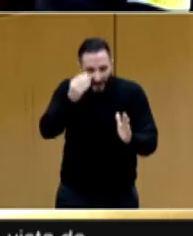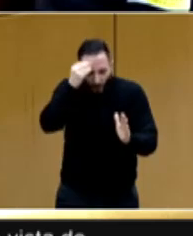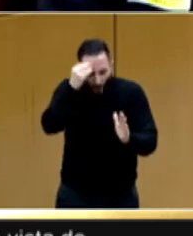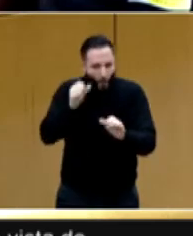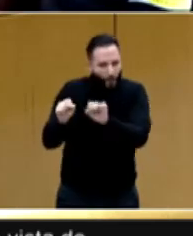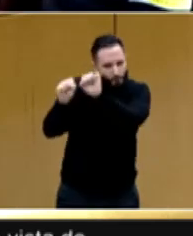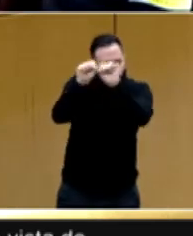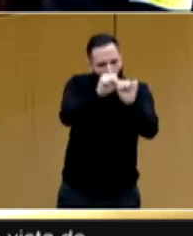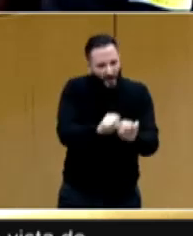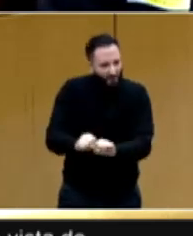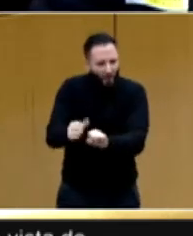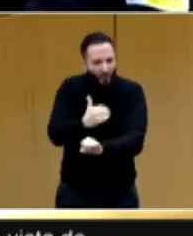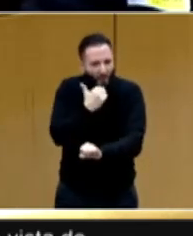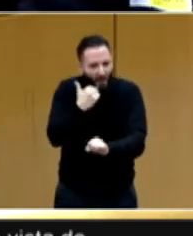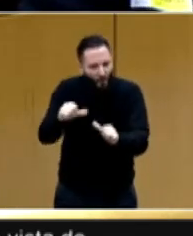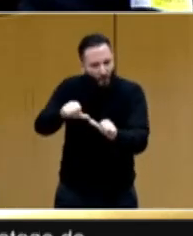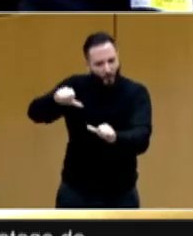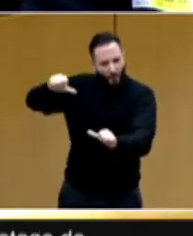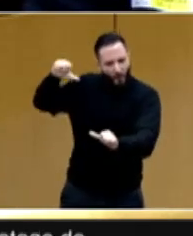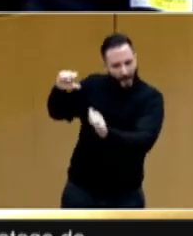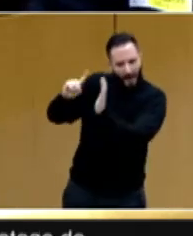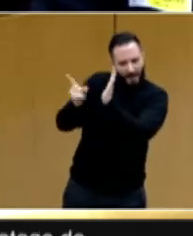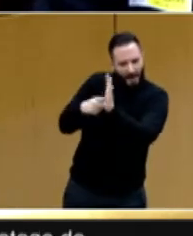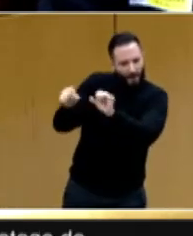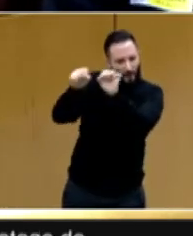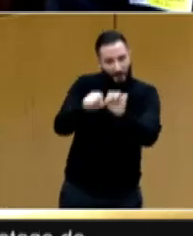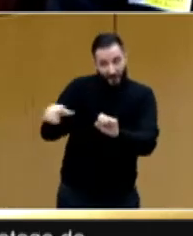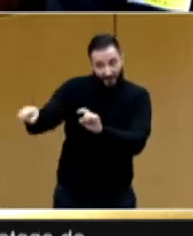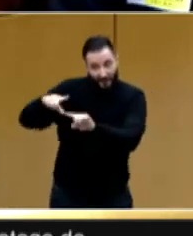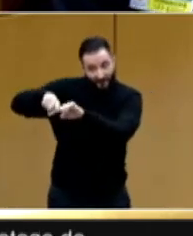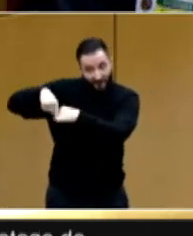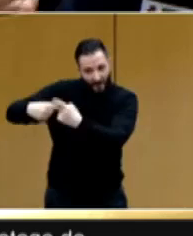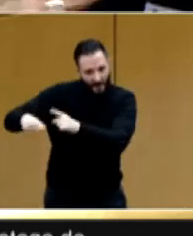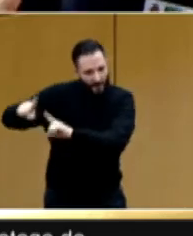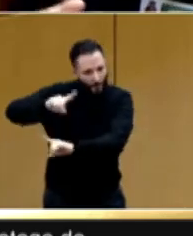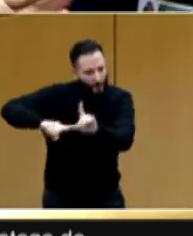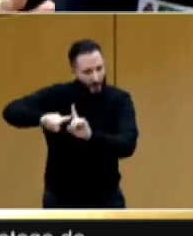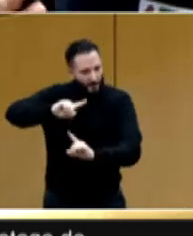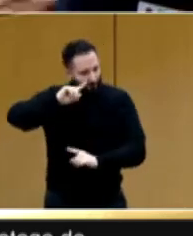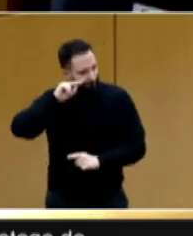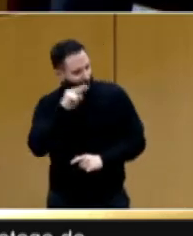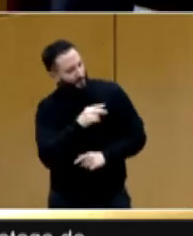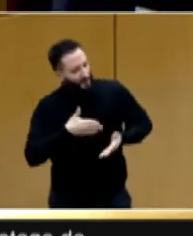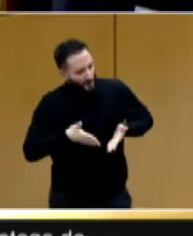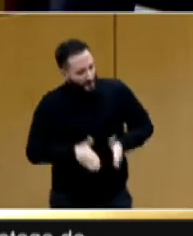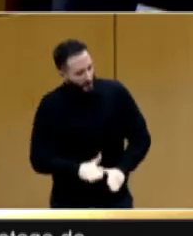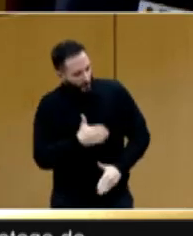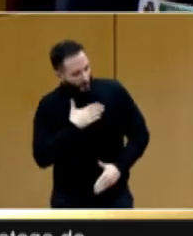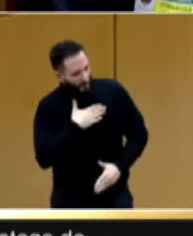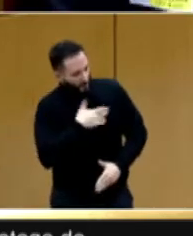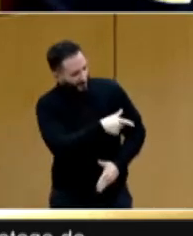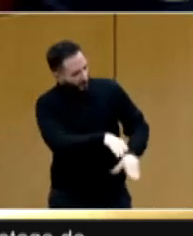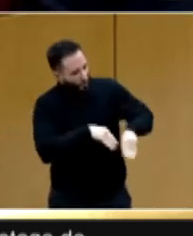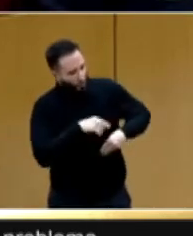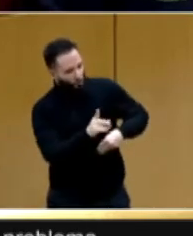pero lo quería saber ese problema de ese familiar que se encuentra con que un hijo por ejemplo no acepta